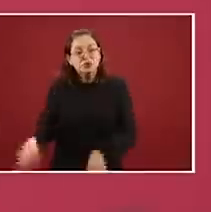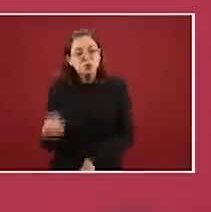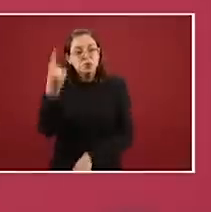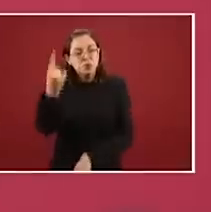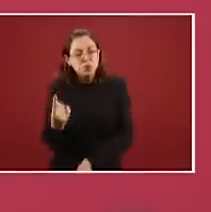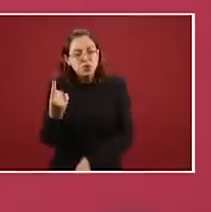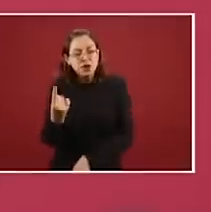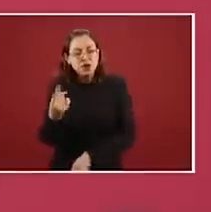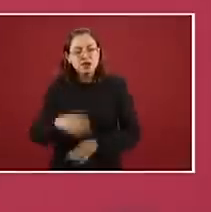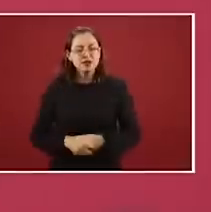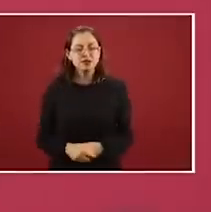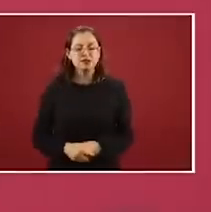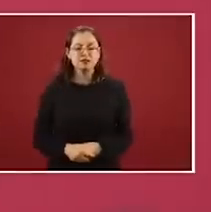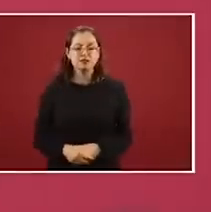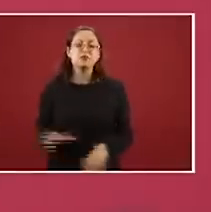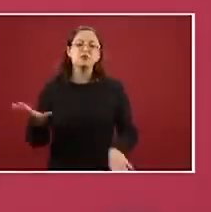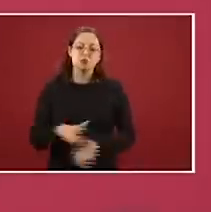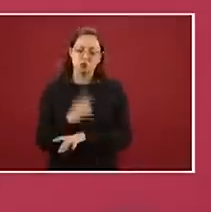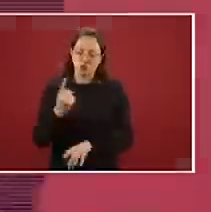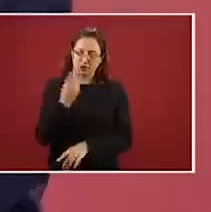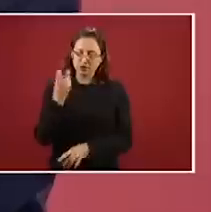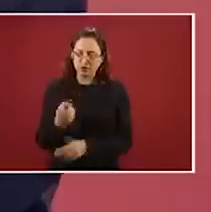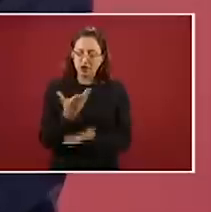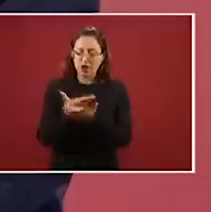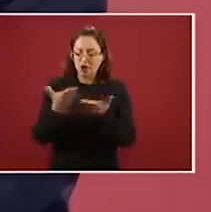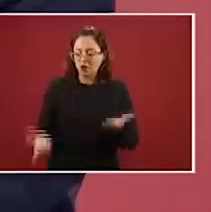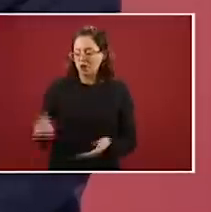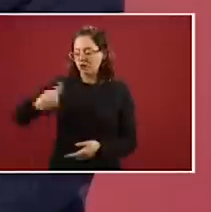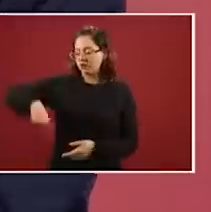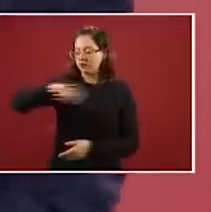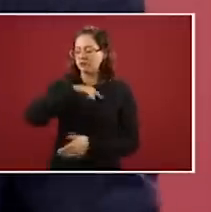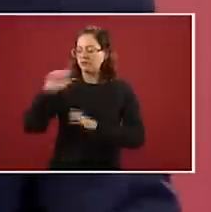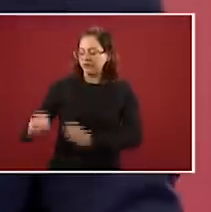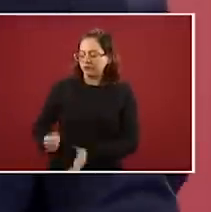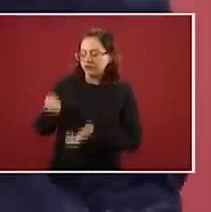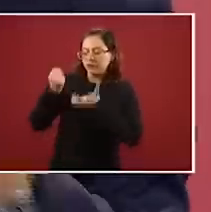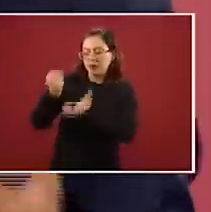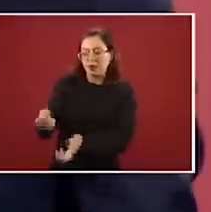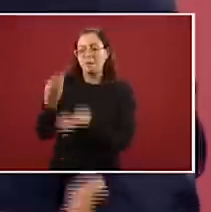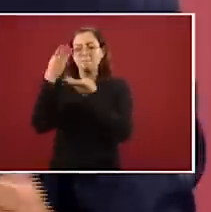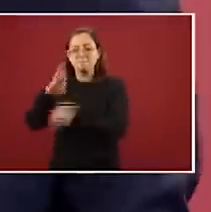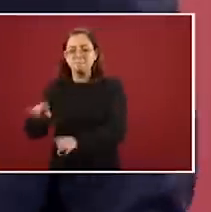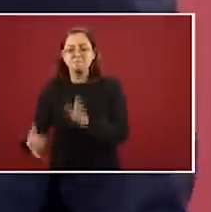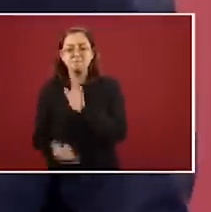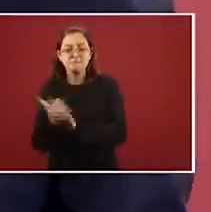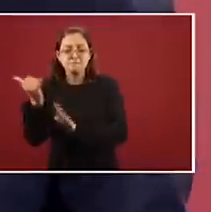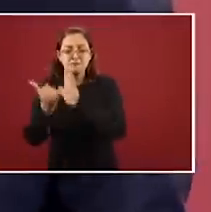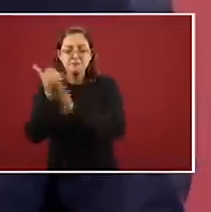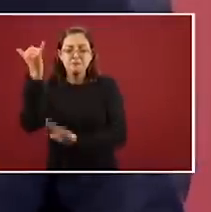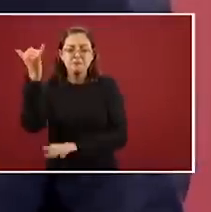Entonces, nosotros estamos dispersando recursos para apoyar a la gente y no tenemos cómo hacerlo.